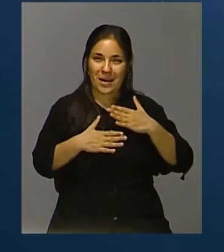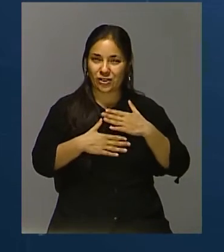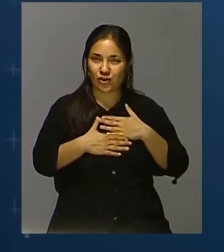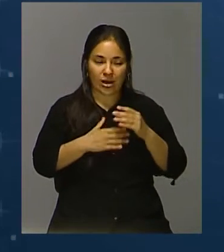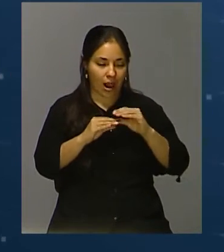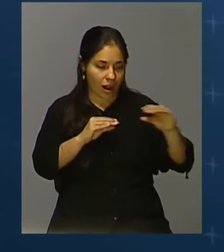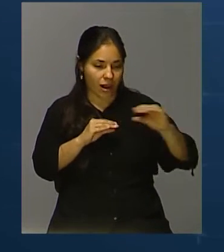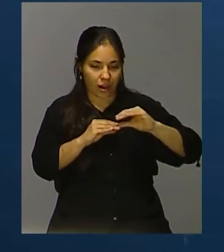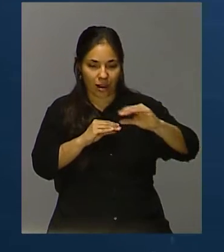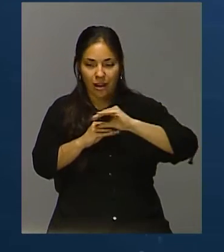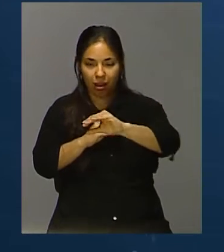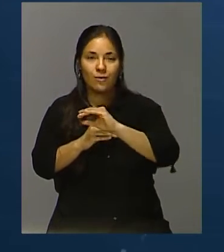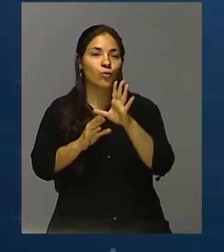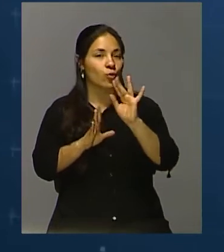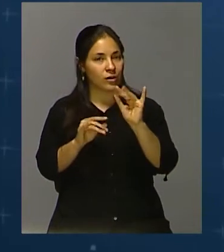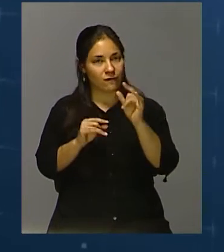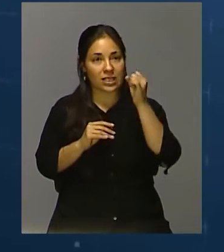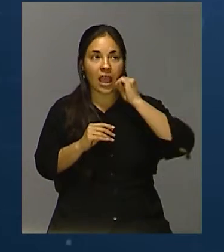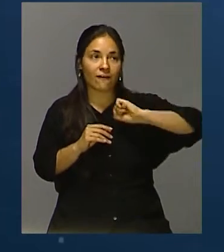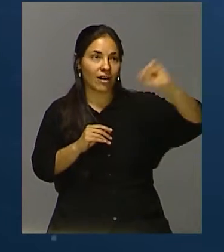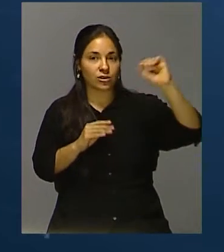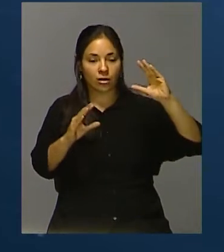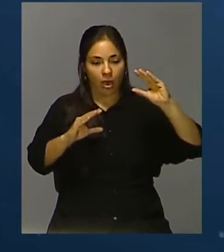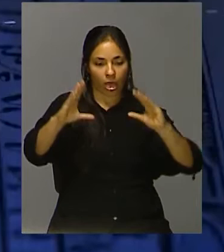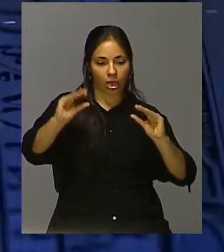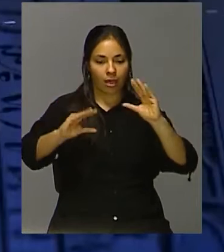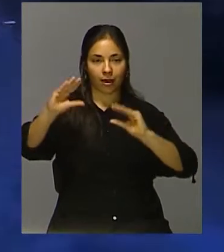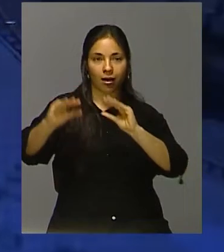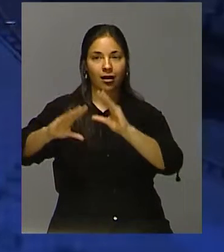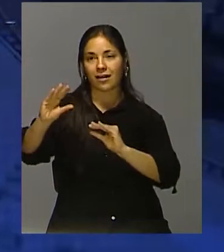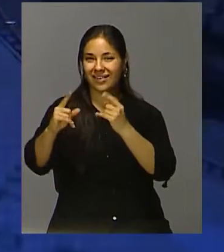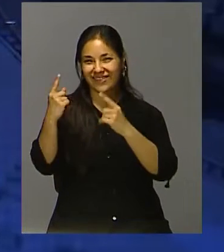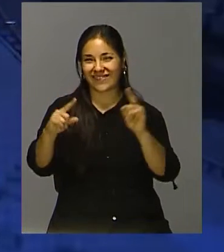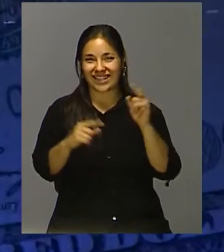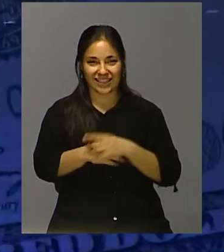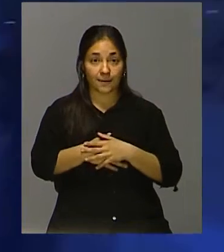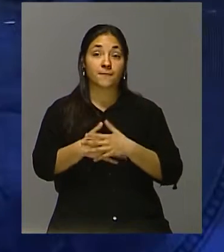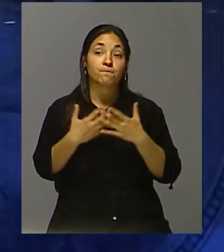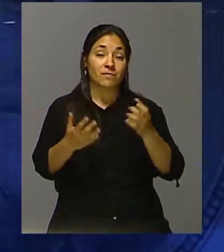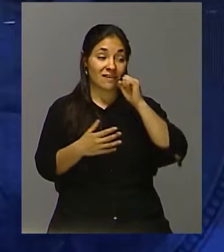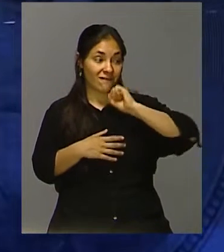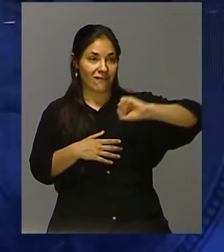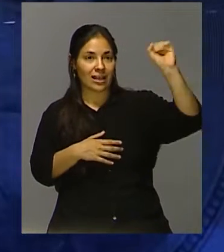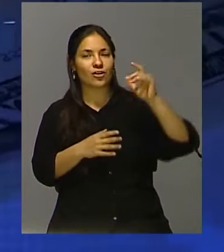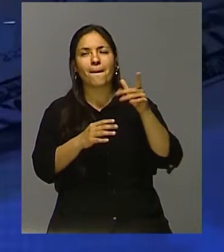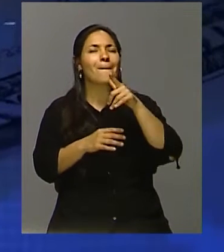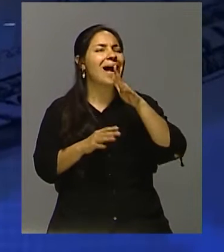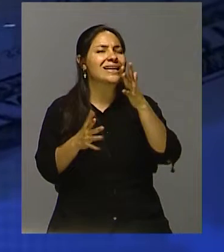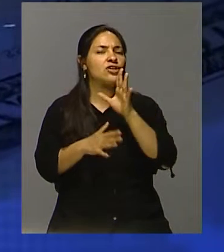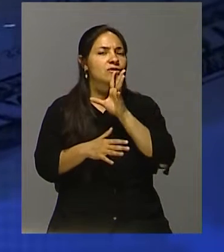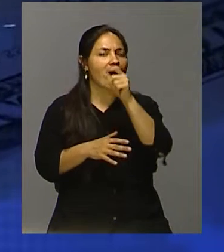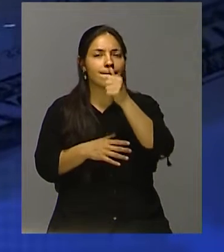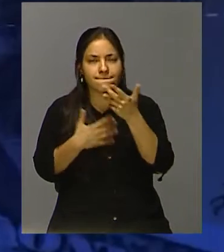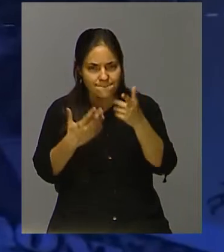que la inflación, te digo, genera una trampa de nominalidad que llamamos nosotros y no nos